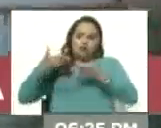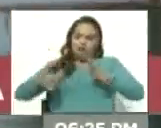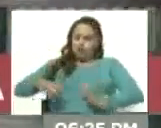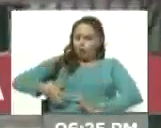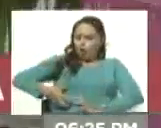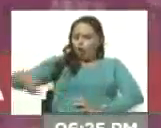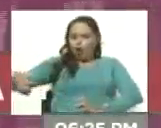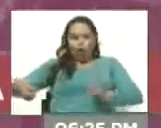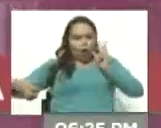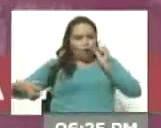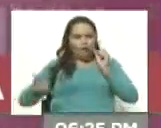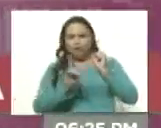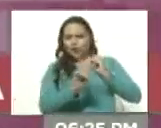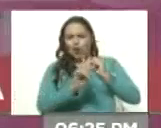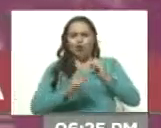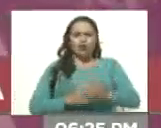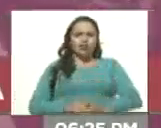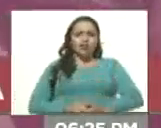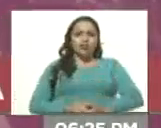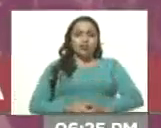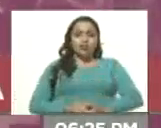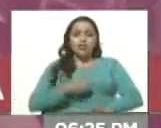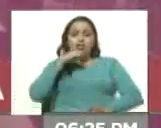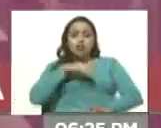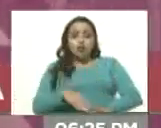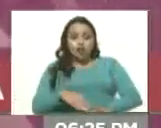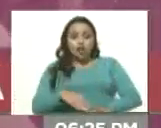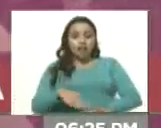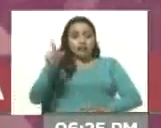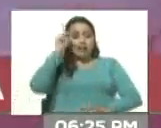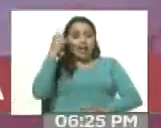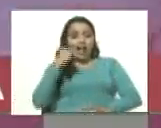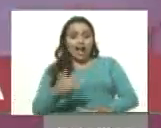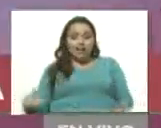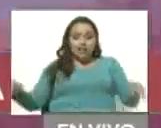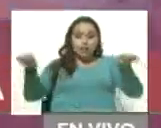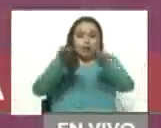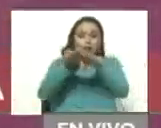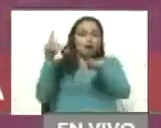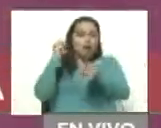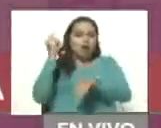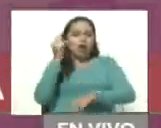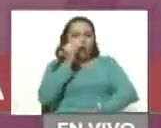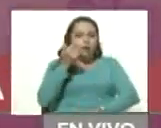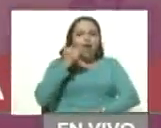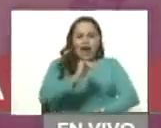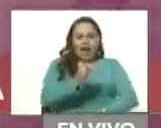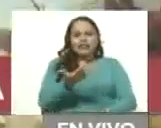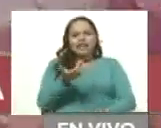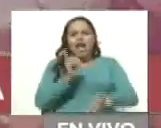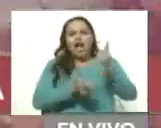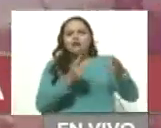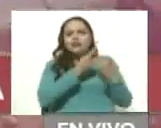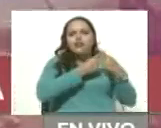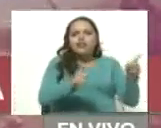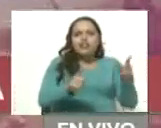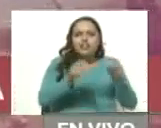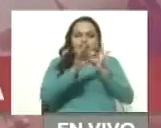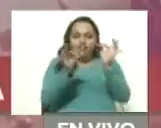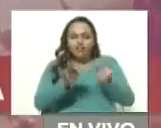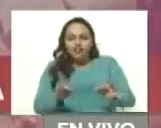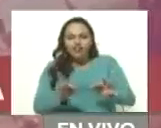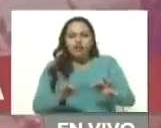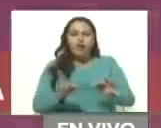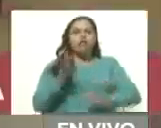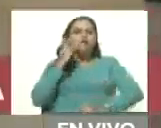iguales soy hombre somos paritarias somos iguales con los roles físicos que en algún momento como es la maternidad de la lactancia que si es